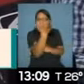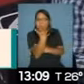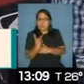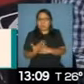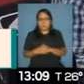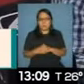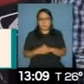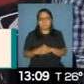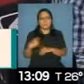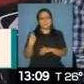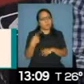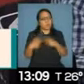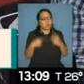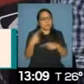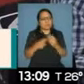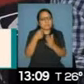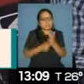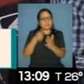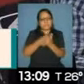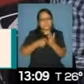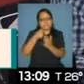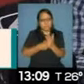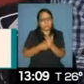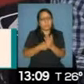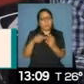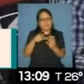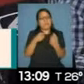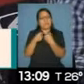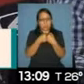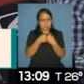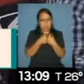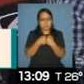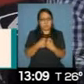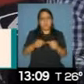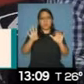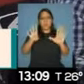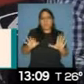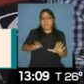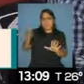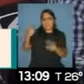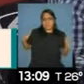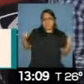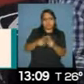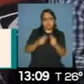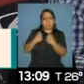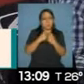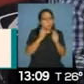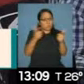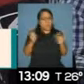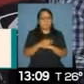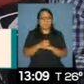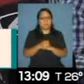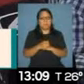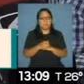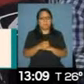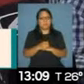seguimos insistiendo en que tiene que volver la paritaria a nuestra provincia. Hace 9 años que no tenemos paritaria y vamos de